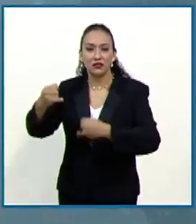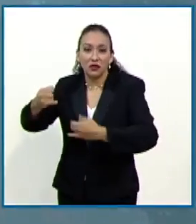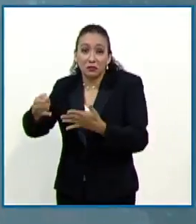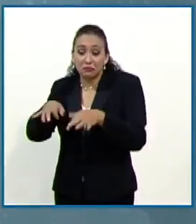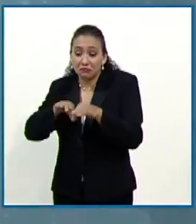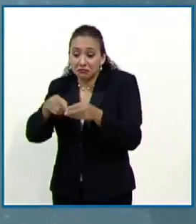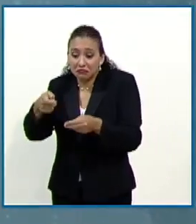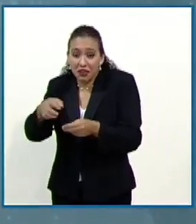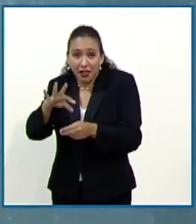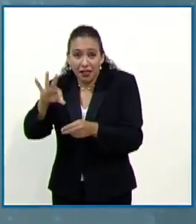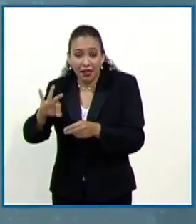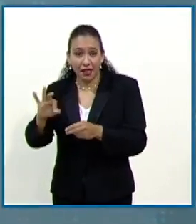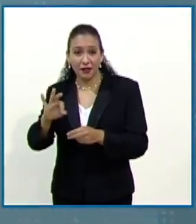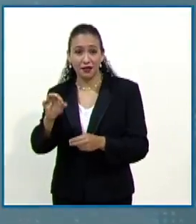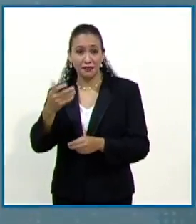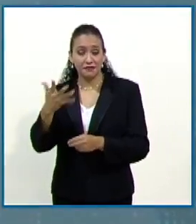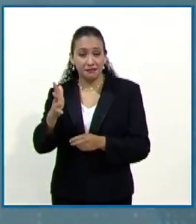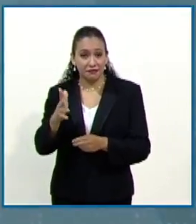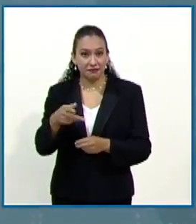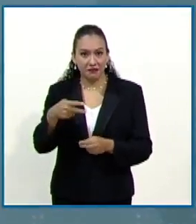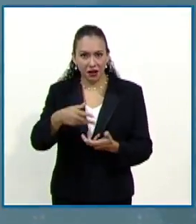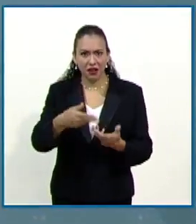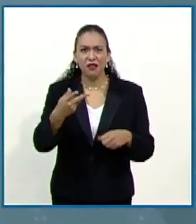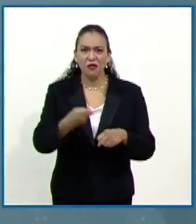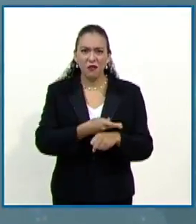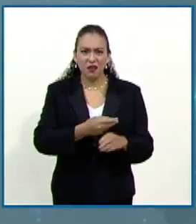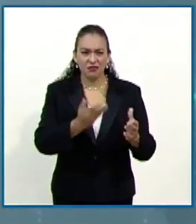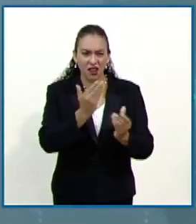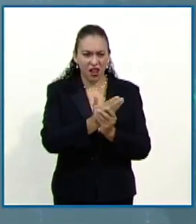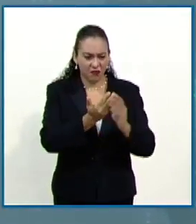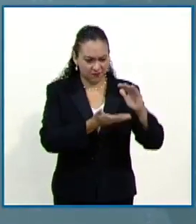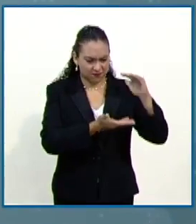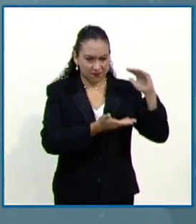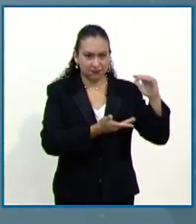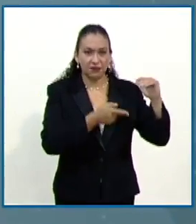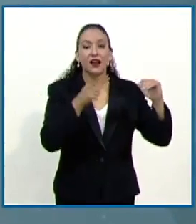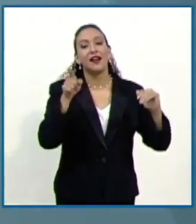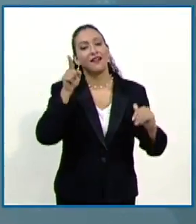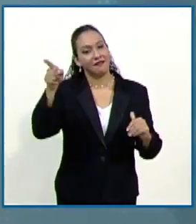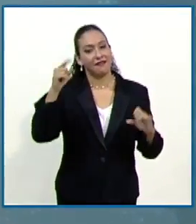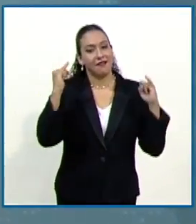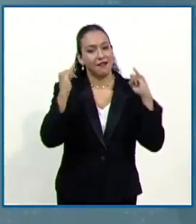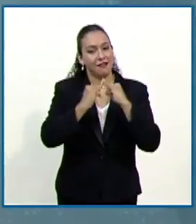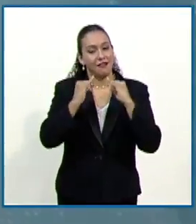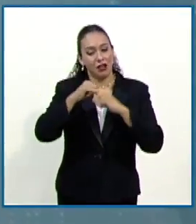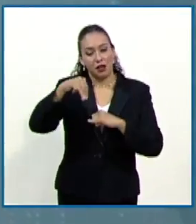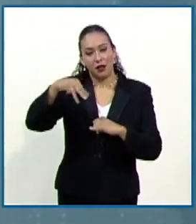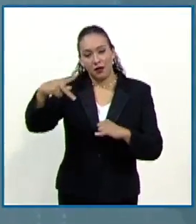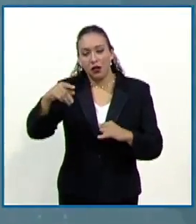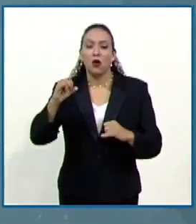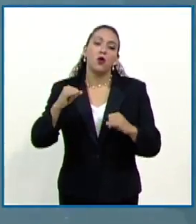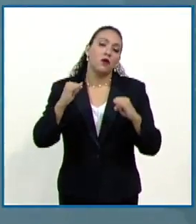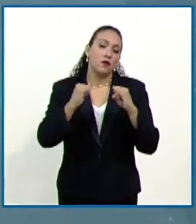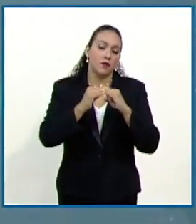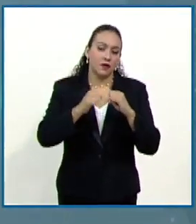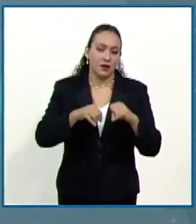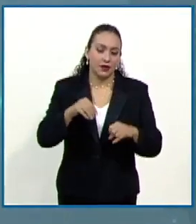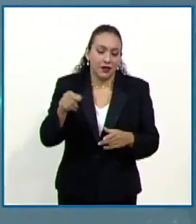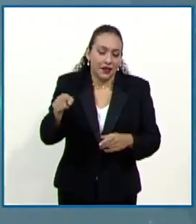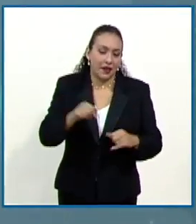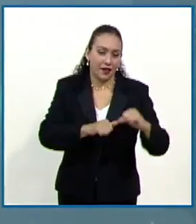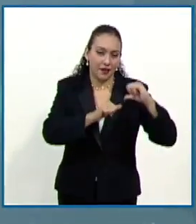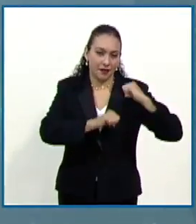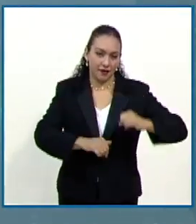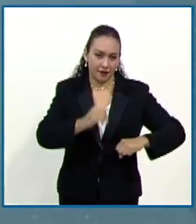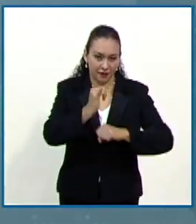carecen de formación y recursos necesarios para hacer su trabajo. Además, las víctimas y testigos temen cooperar debido a la